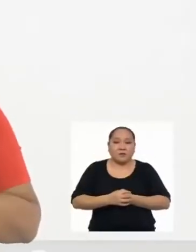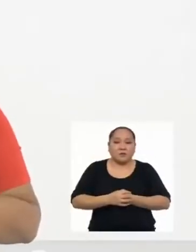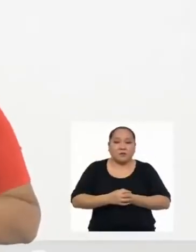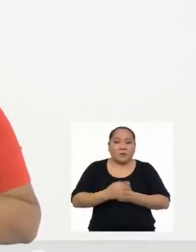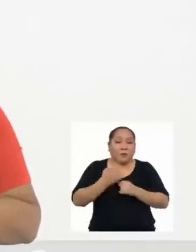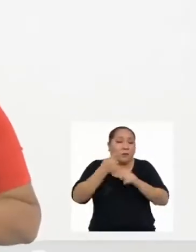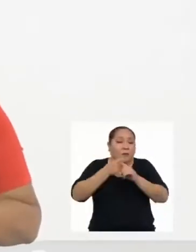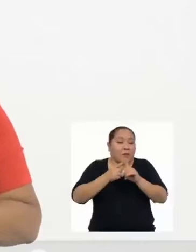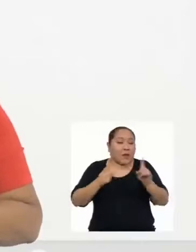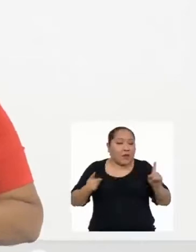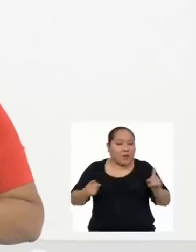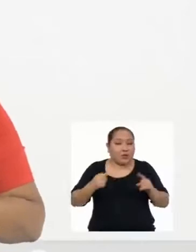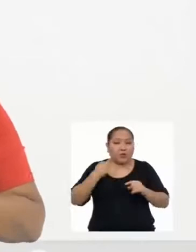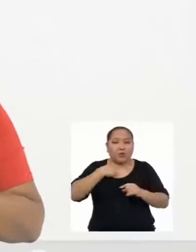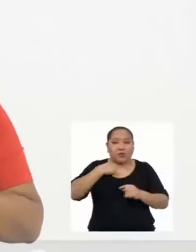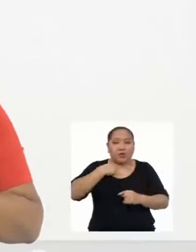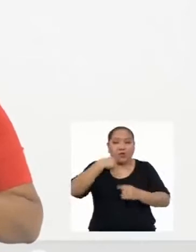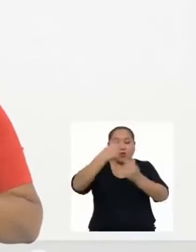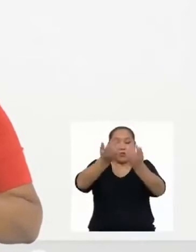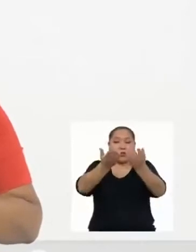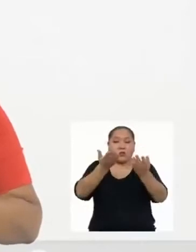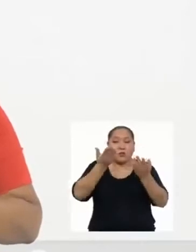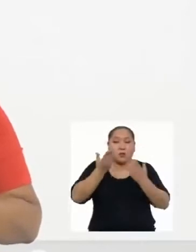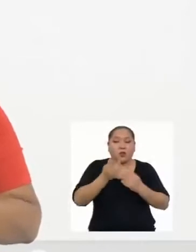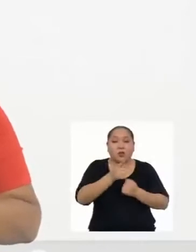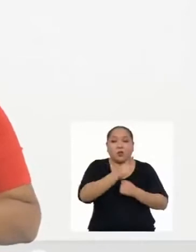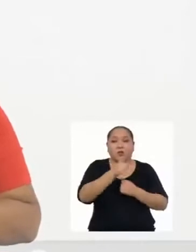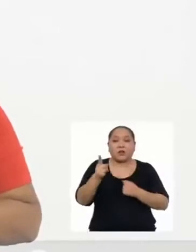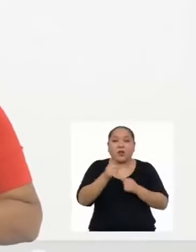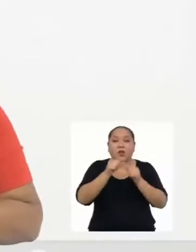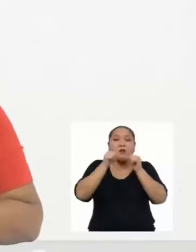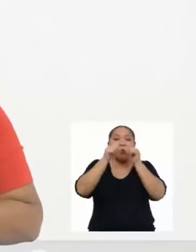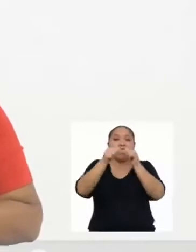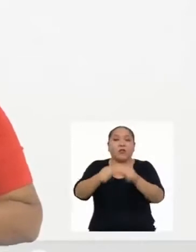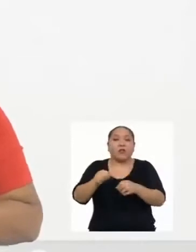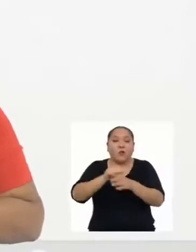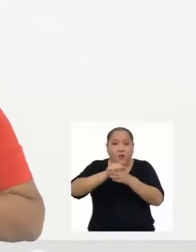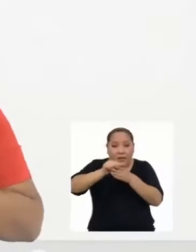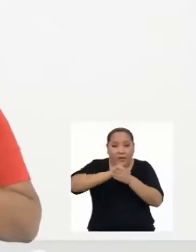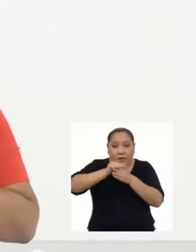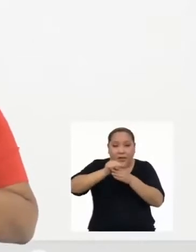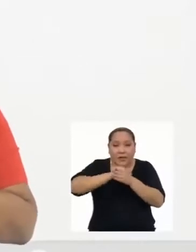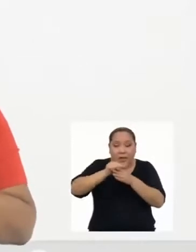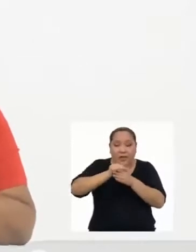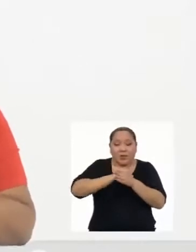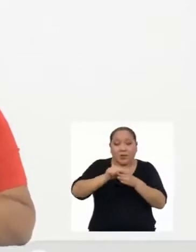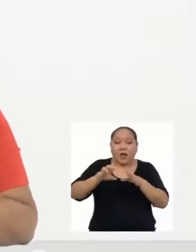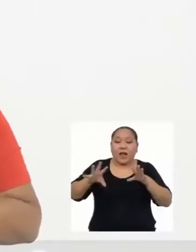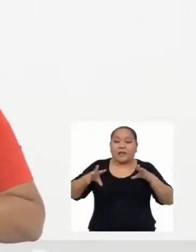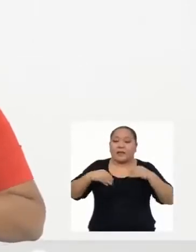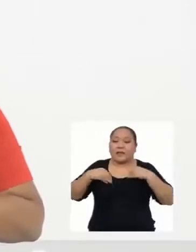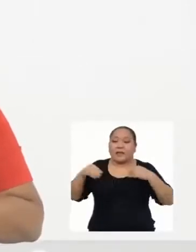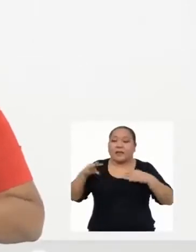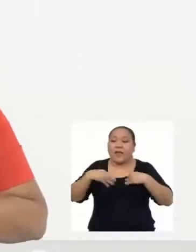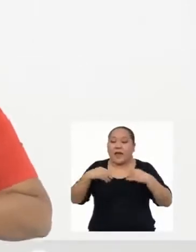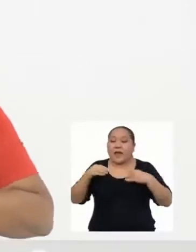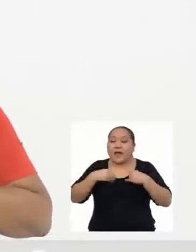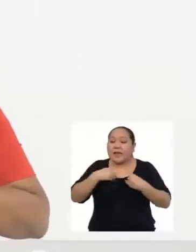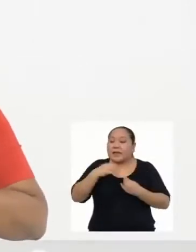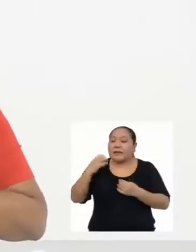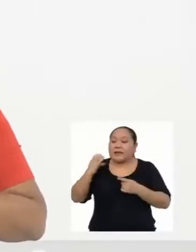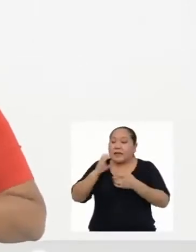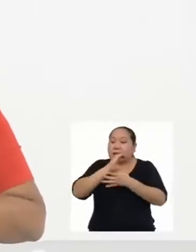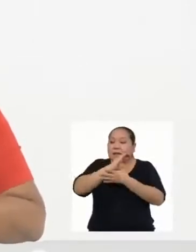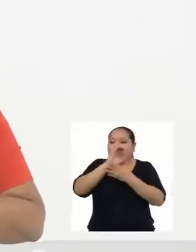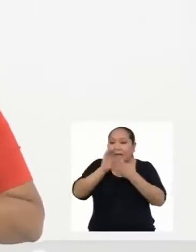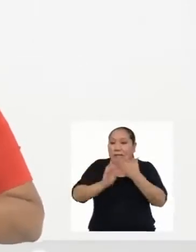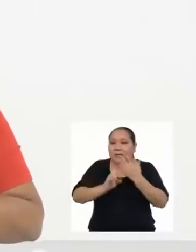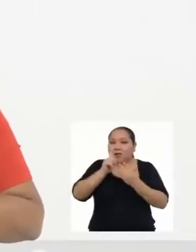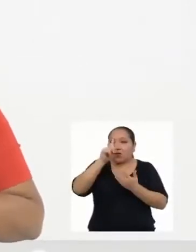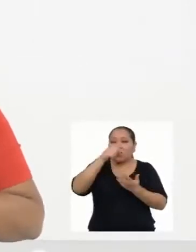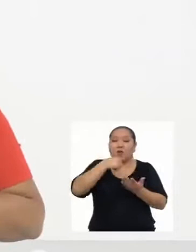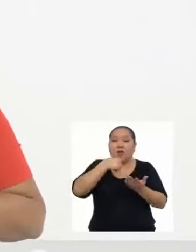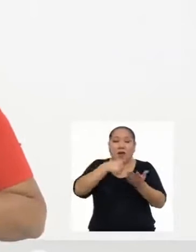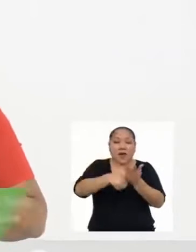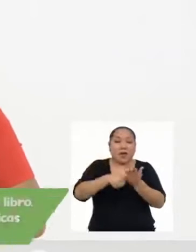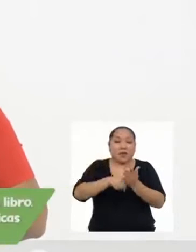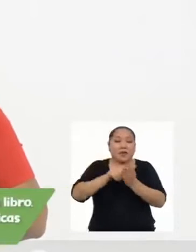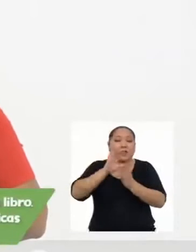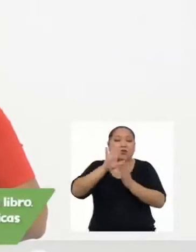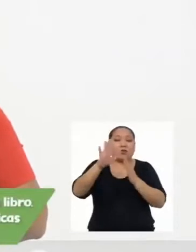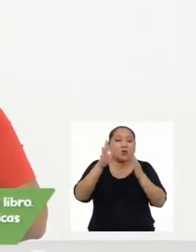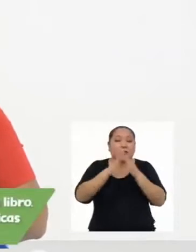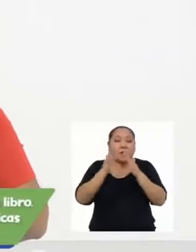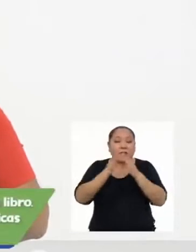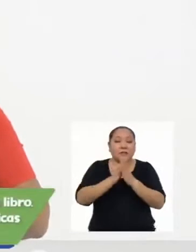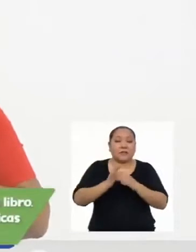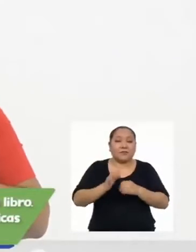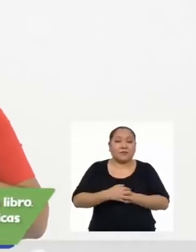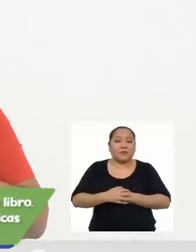pero los invito a que sigan ejercitando el reconocimiento de características de una carta en casa.